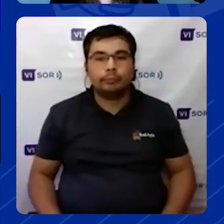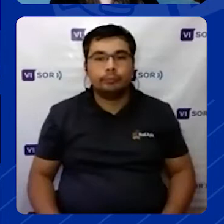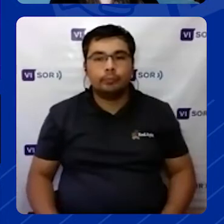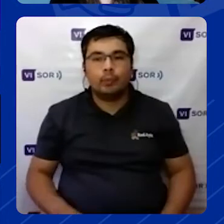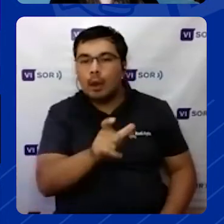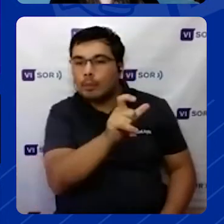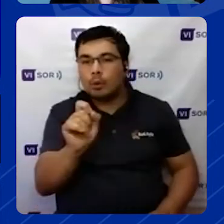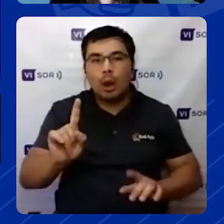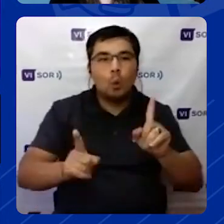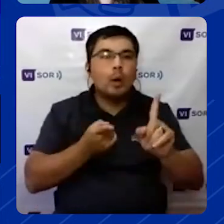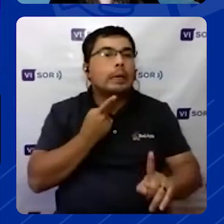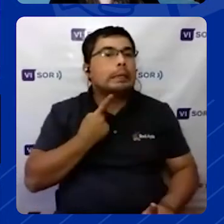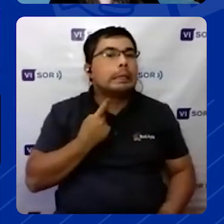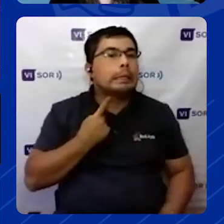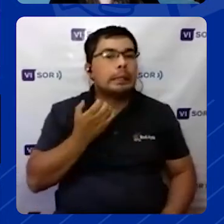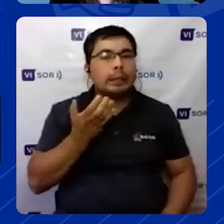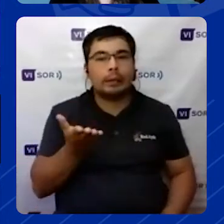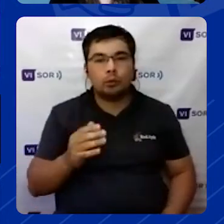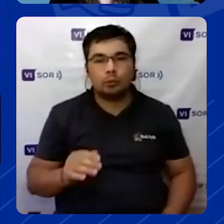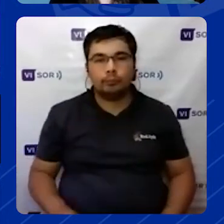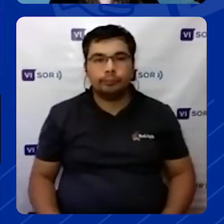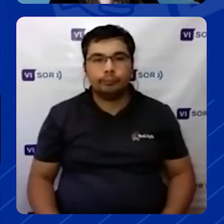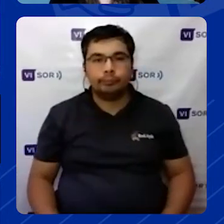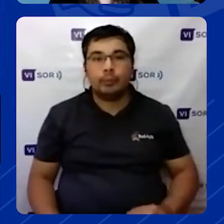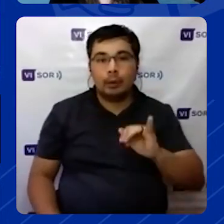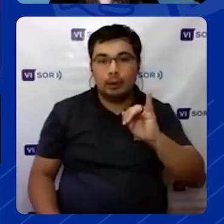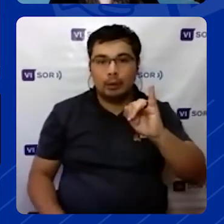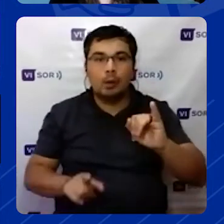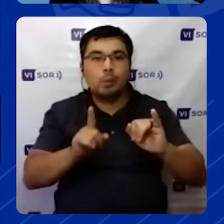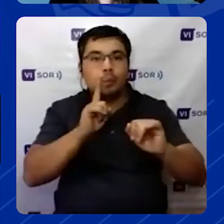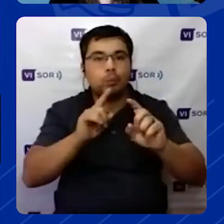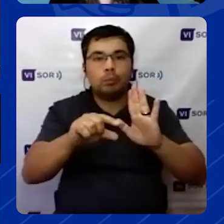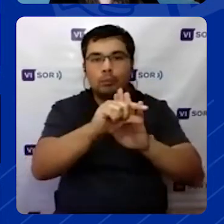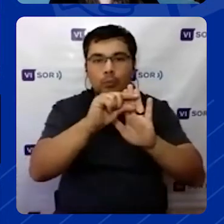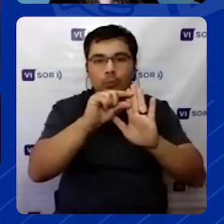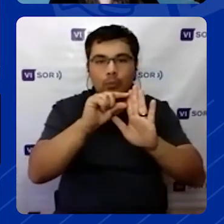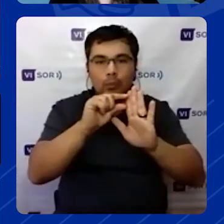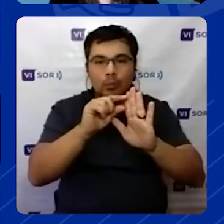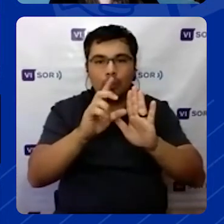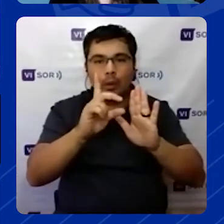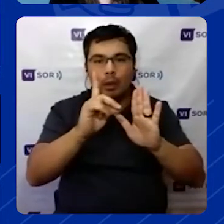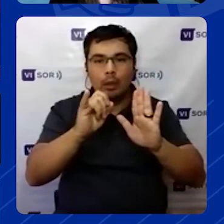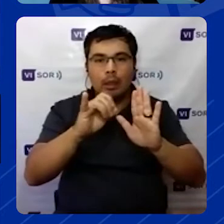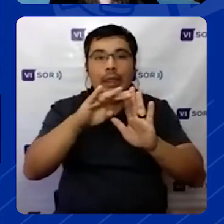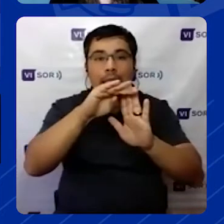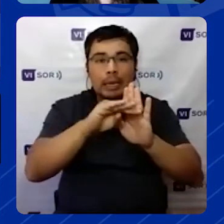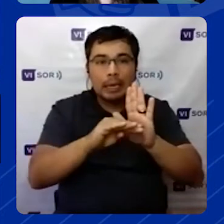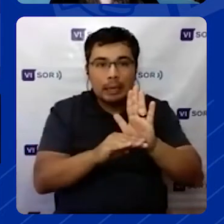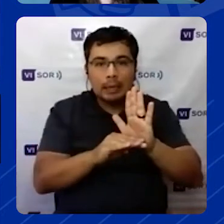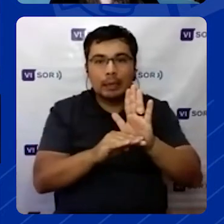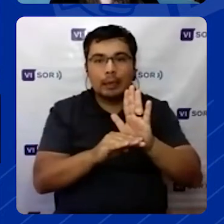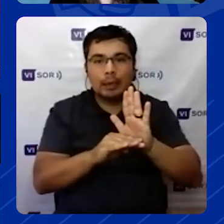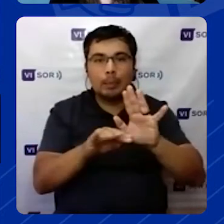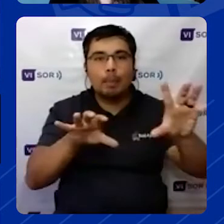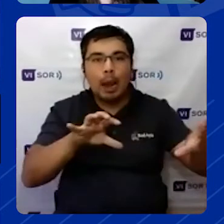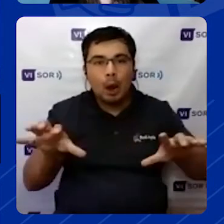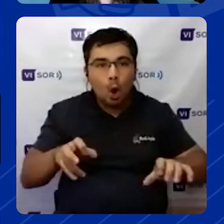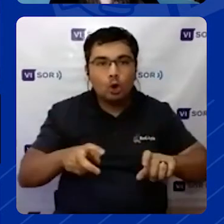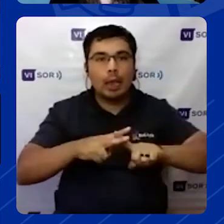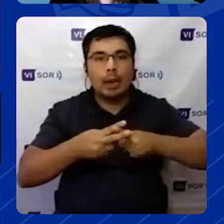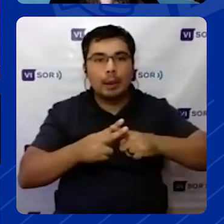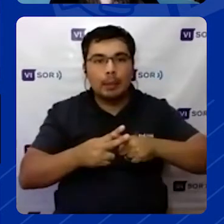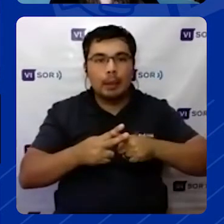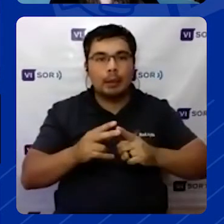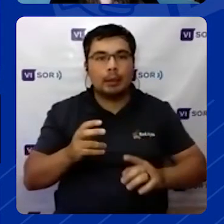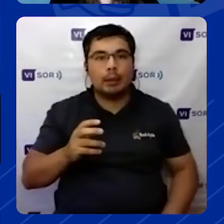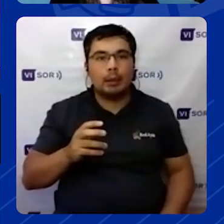en esa idea. Sí, tienen directrices para materiales de lectura fácil, que está publicado por la Federación